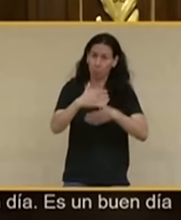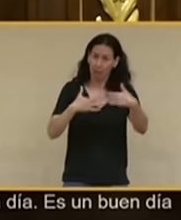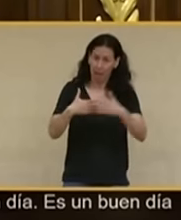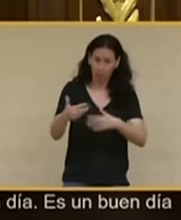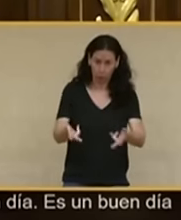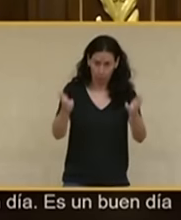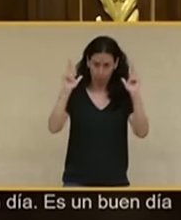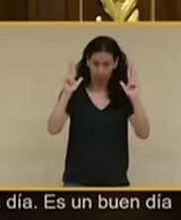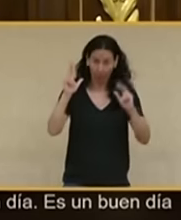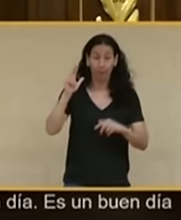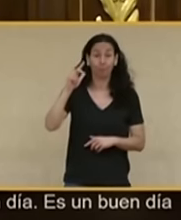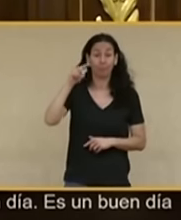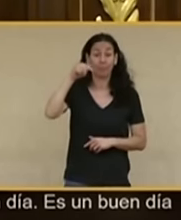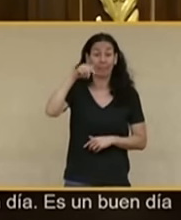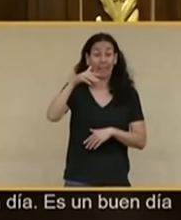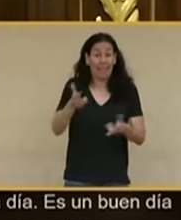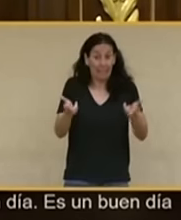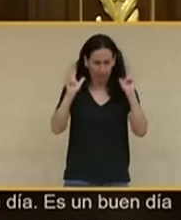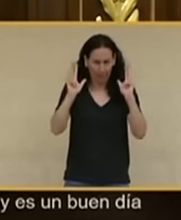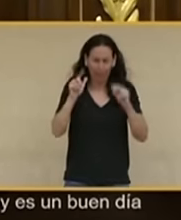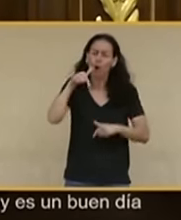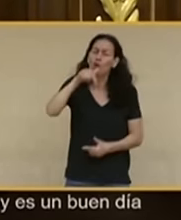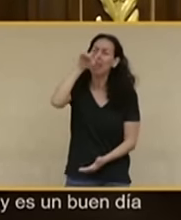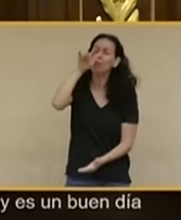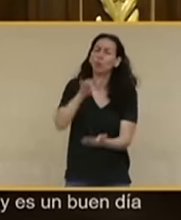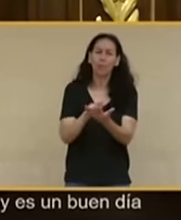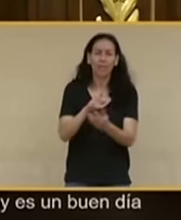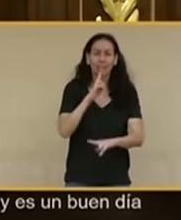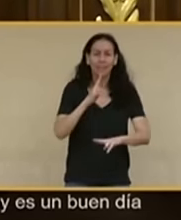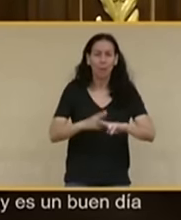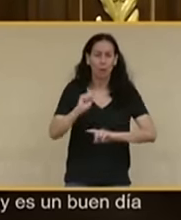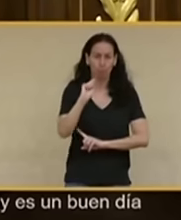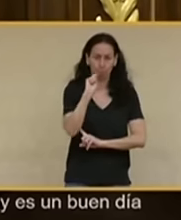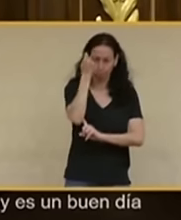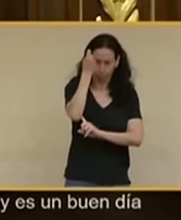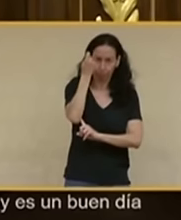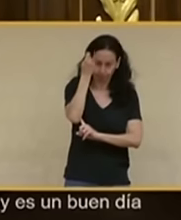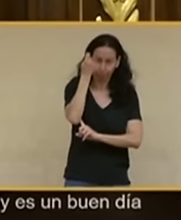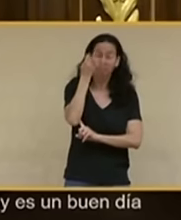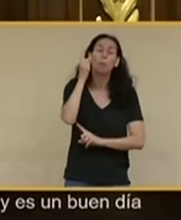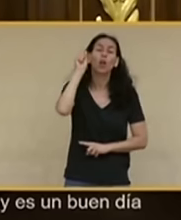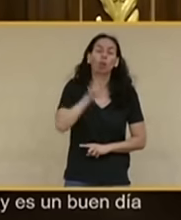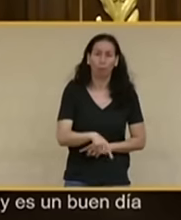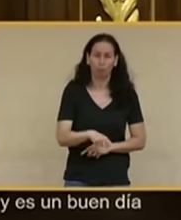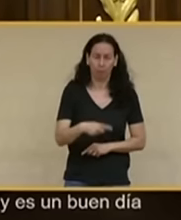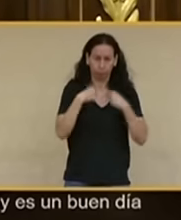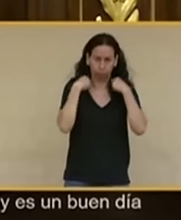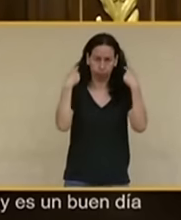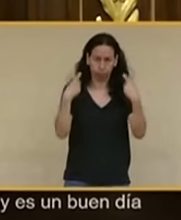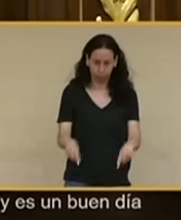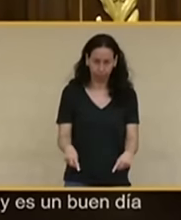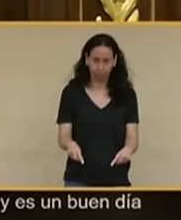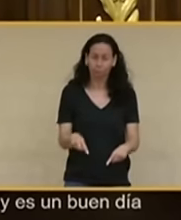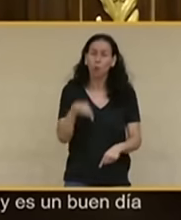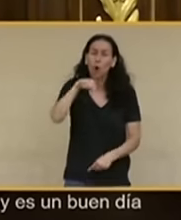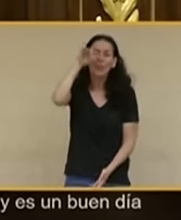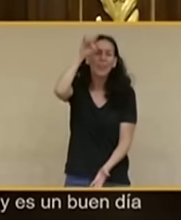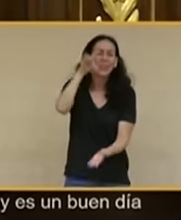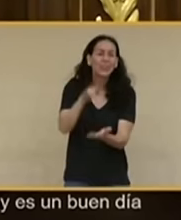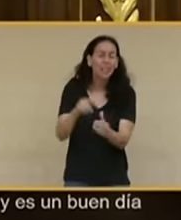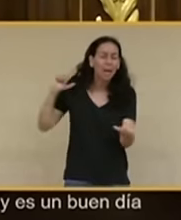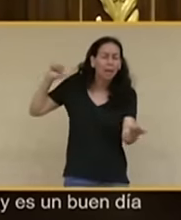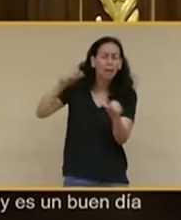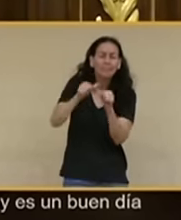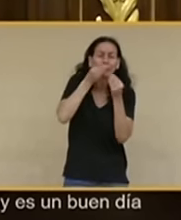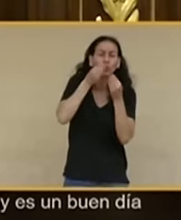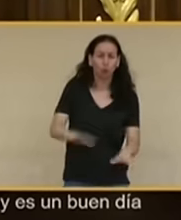democracia. Y para su libertad. Es un día de victoria. Pero también es un día de derrota. Pero también de derrota. Hoy es un día histórico.